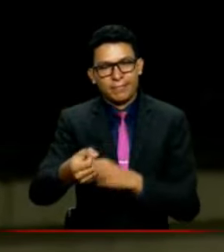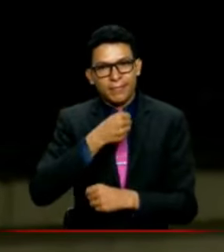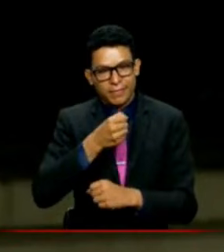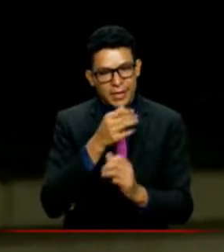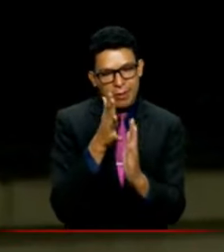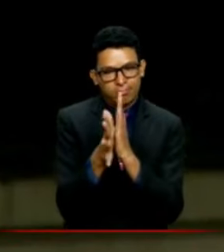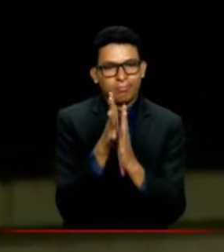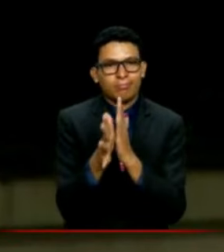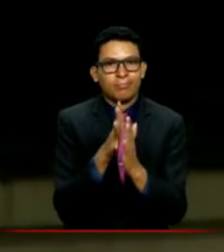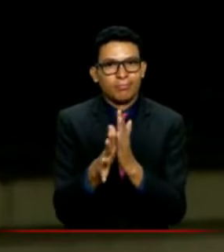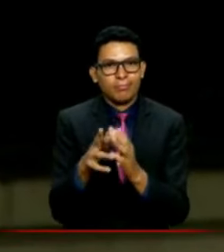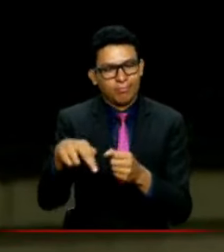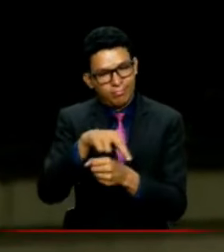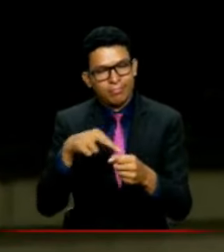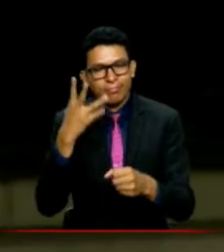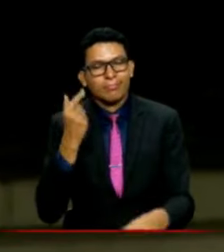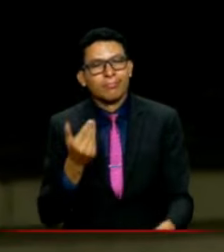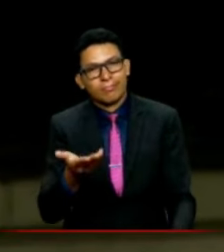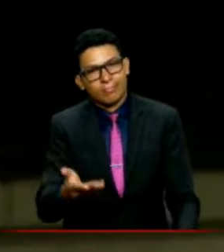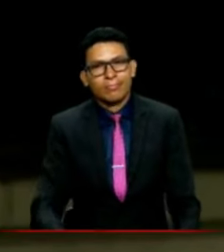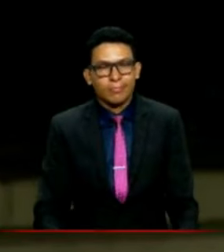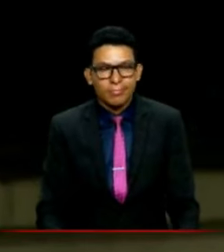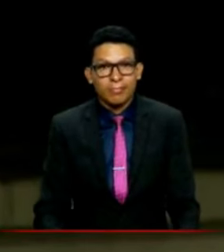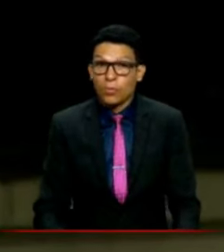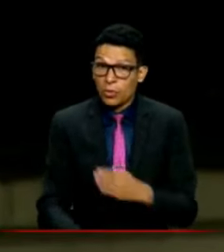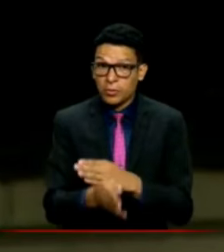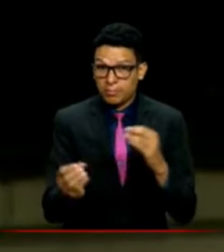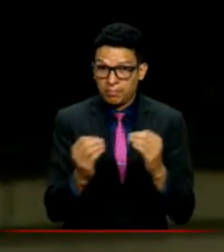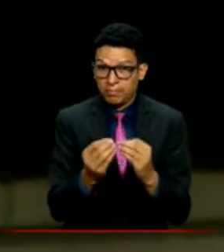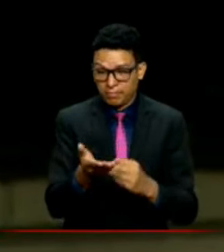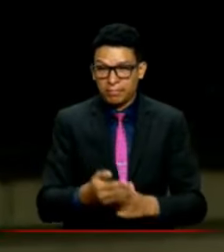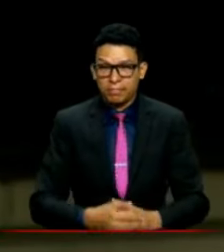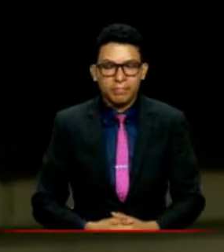este es un informe para Telepacífico Noticias, la región todos los días. Sigan ustedes que tienen más.